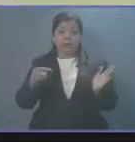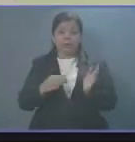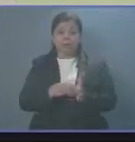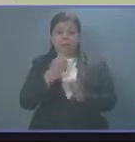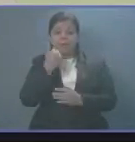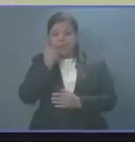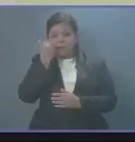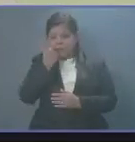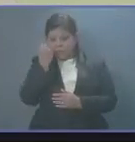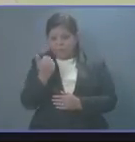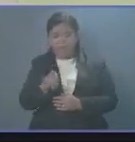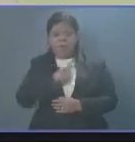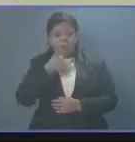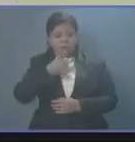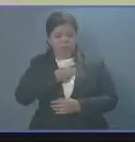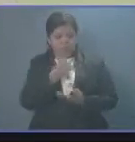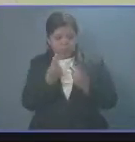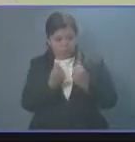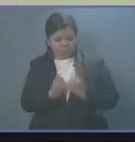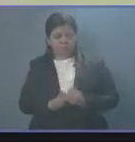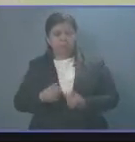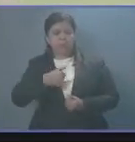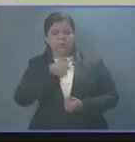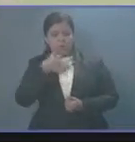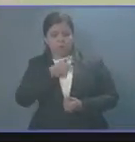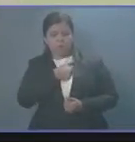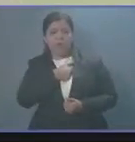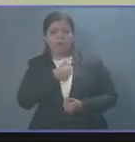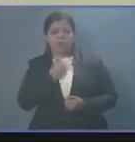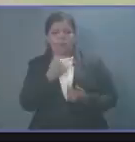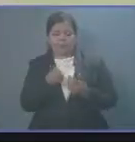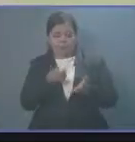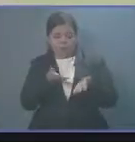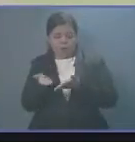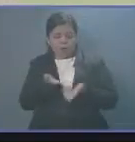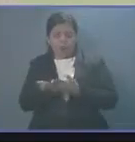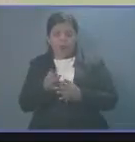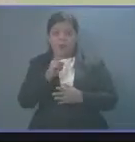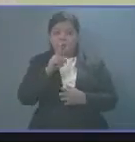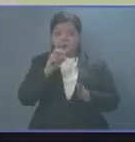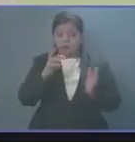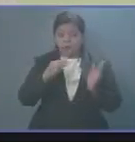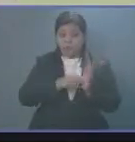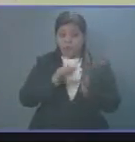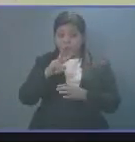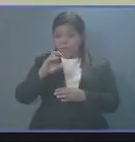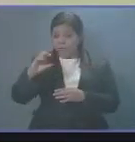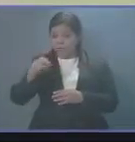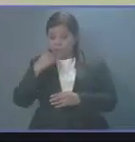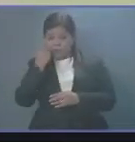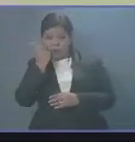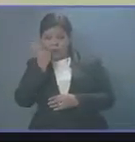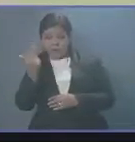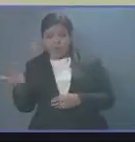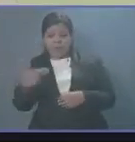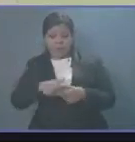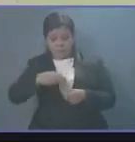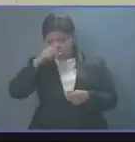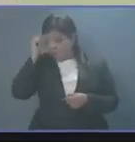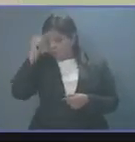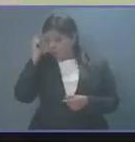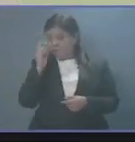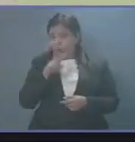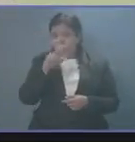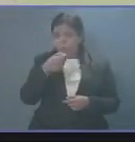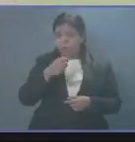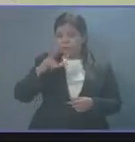emprendedores con capital semilla y capacitación técnica, 2.200 jóvenes en el componente de empleo e intermediación laboral, 2.800